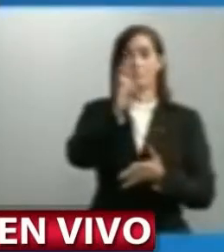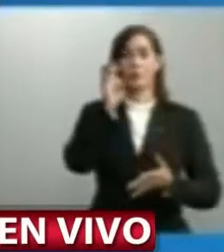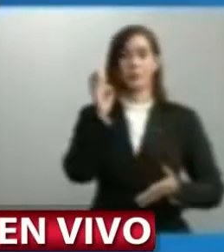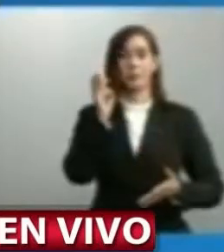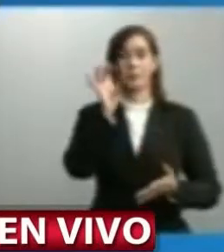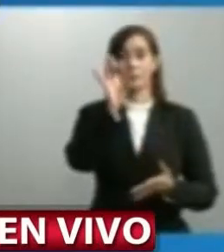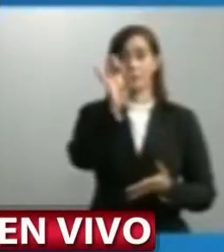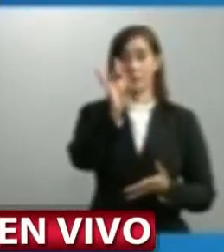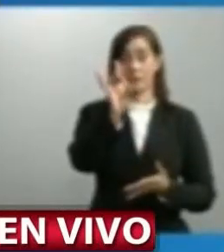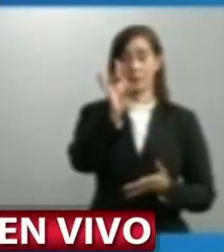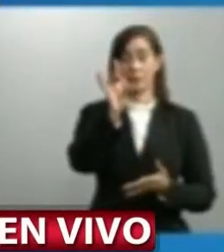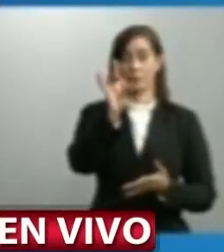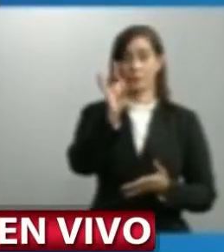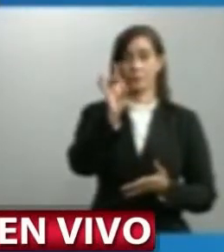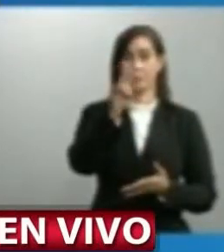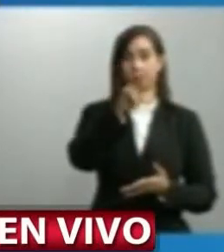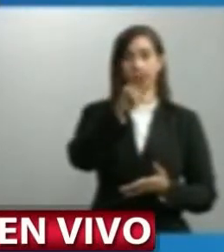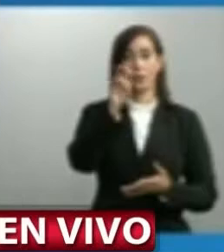69,608,